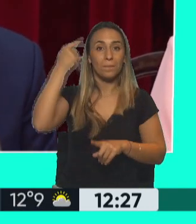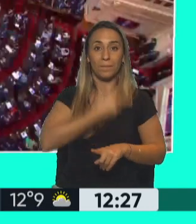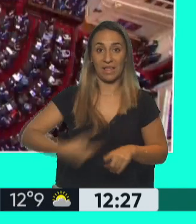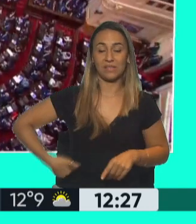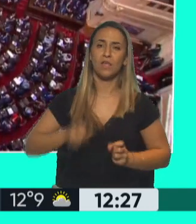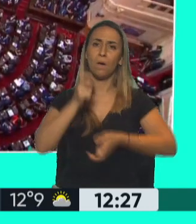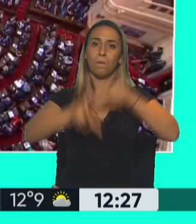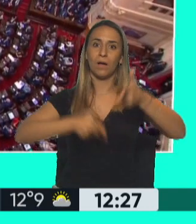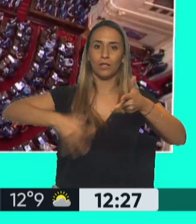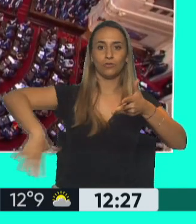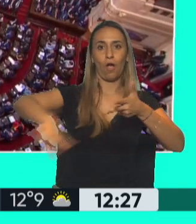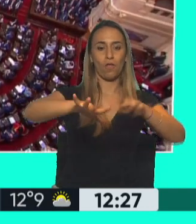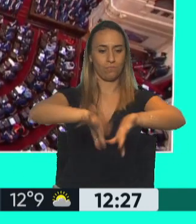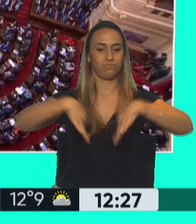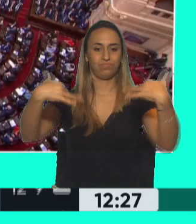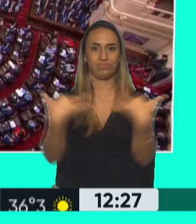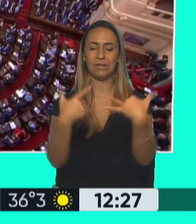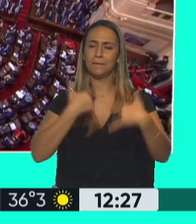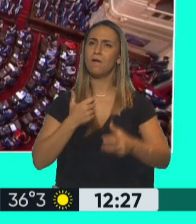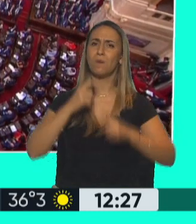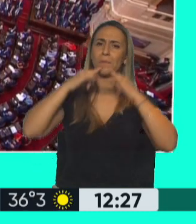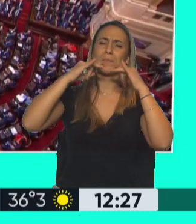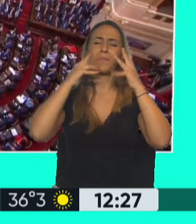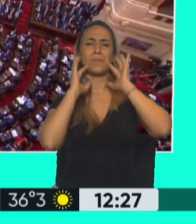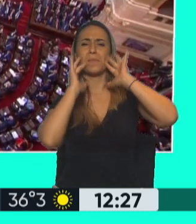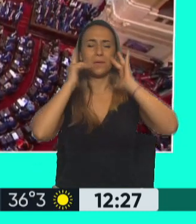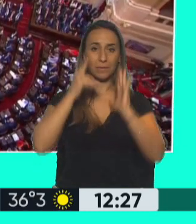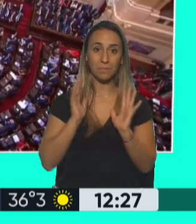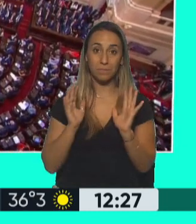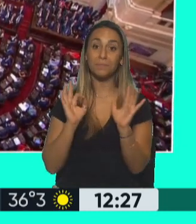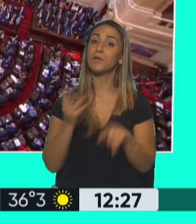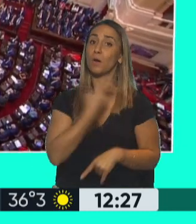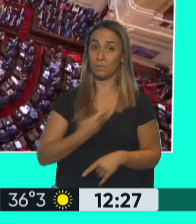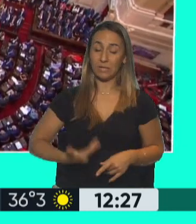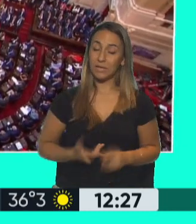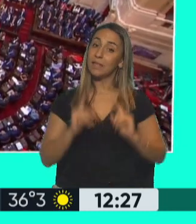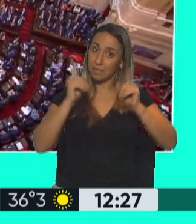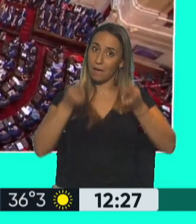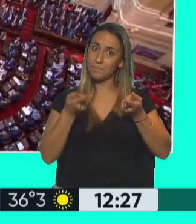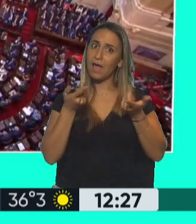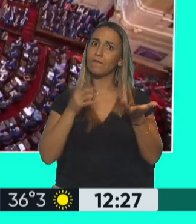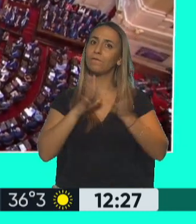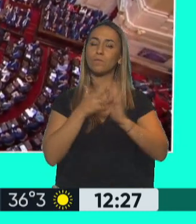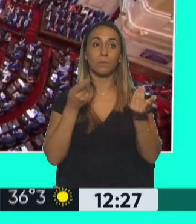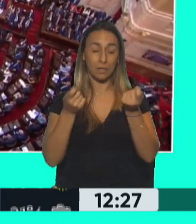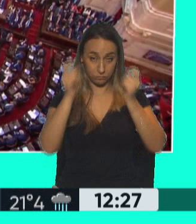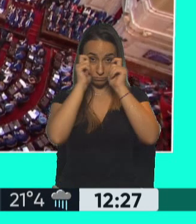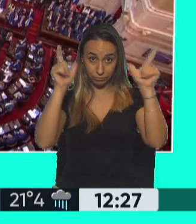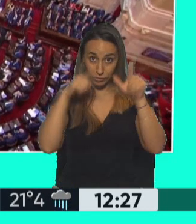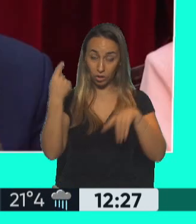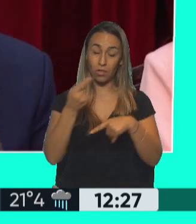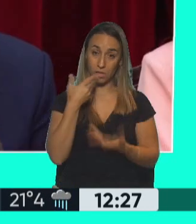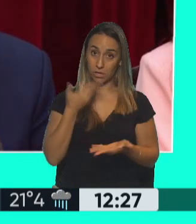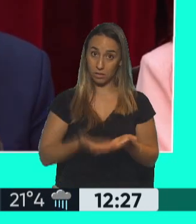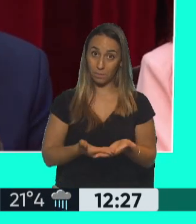se discutió con los diputados, senadores del recinto, pero me parece que el presidente hizo algo que también sorprendió a todo el mundo. Sorprendió a la